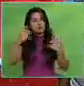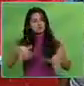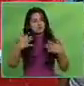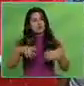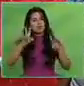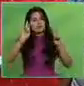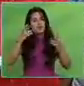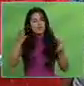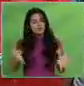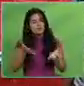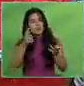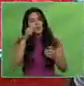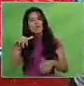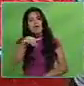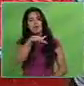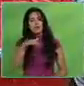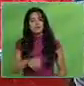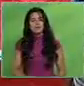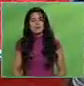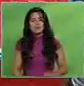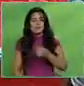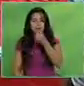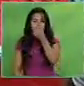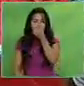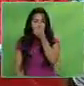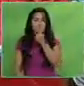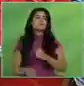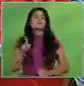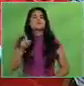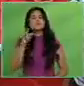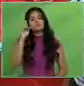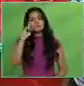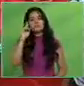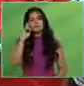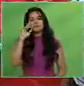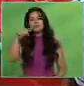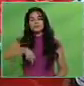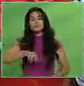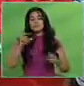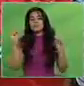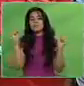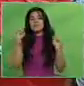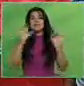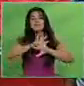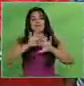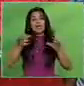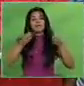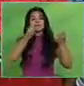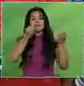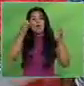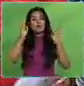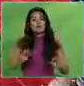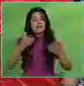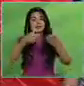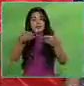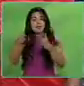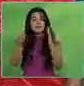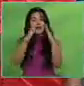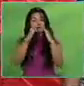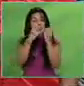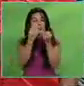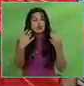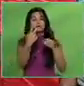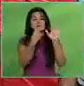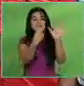causas justas del pueblo. Como usted bien lo decía, en el estado de Mérida se están entregando 736 viviendas